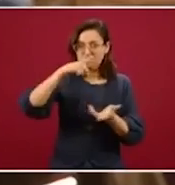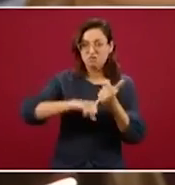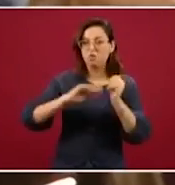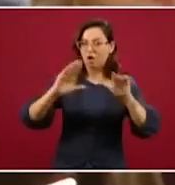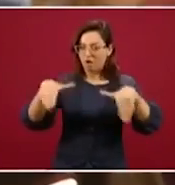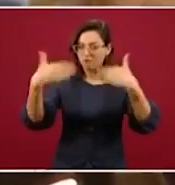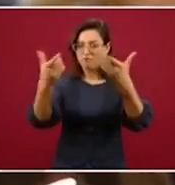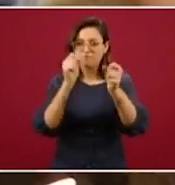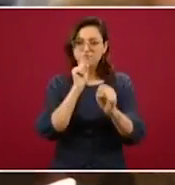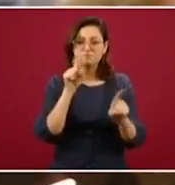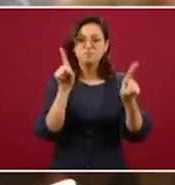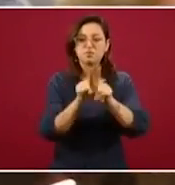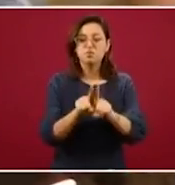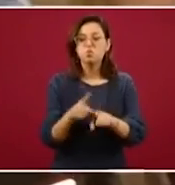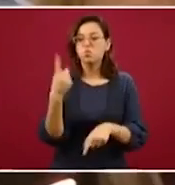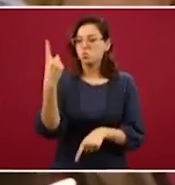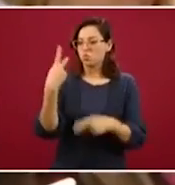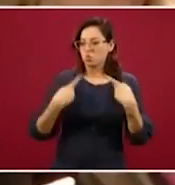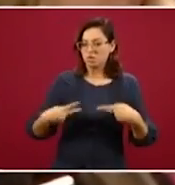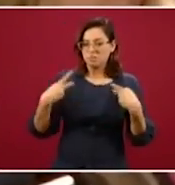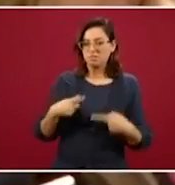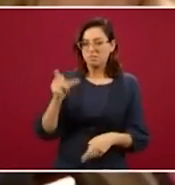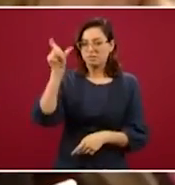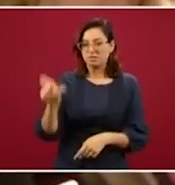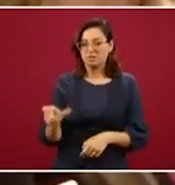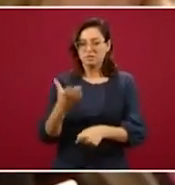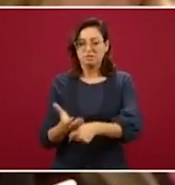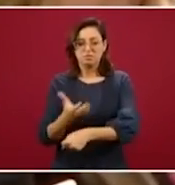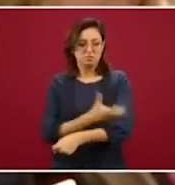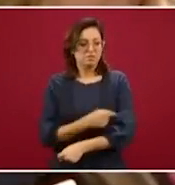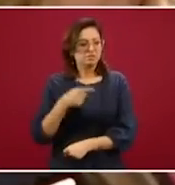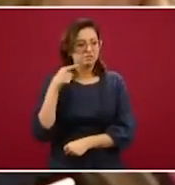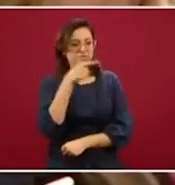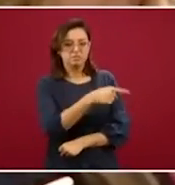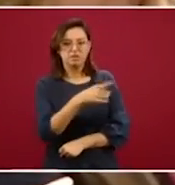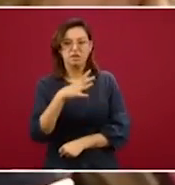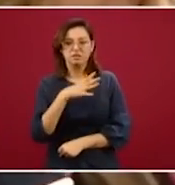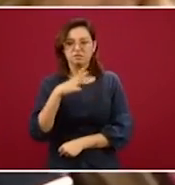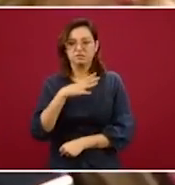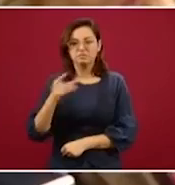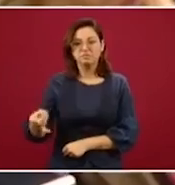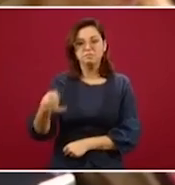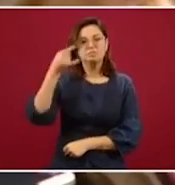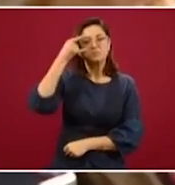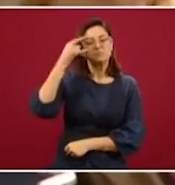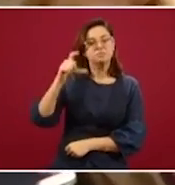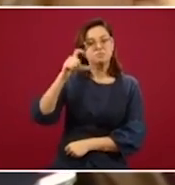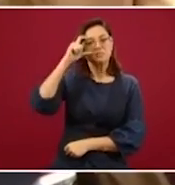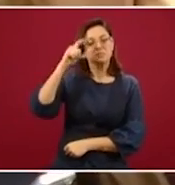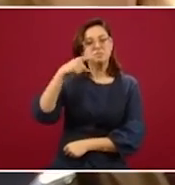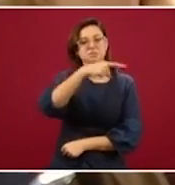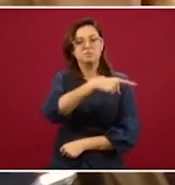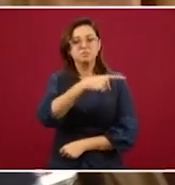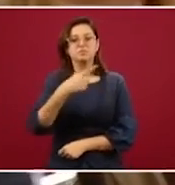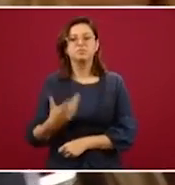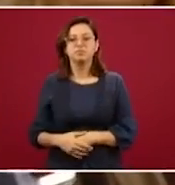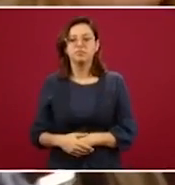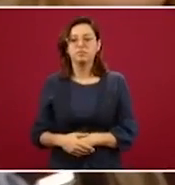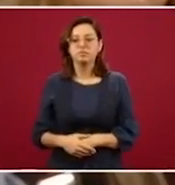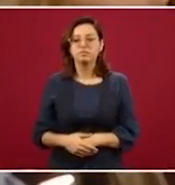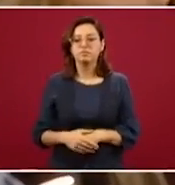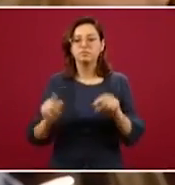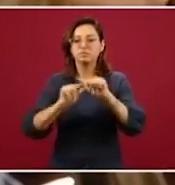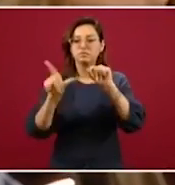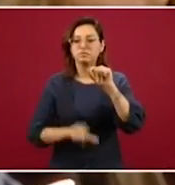Nacional, por parte de un individuo que está a mi lado izquierdo y que trae un parche. Hoy lo registra la prensa